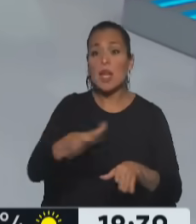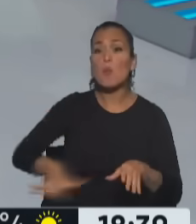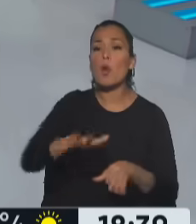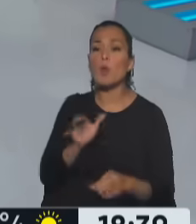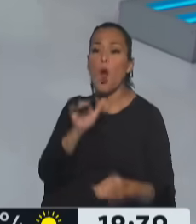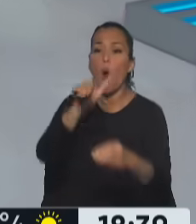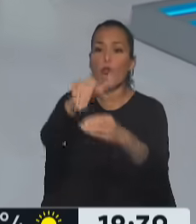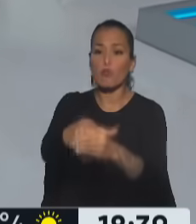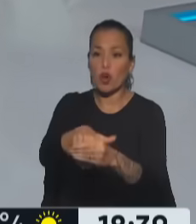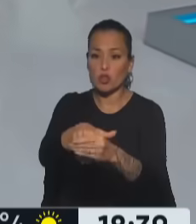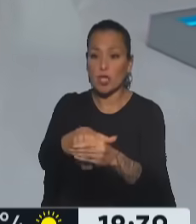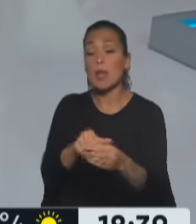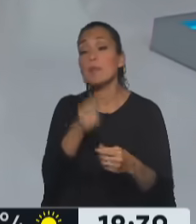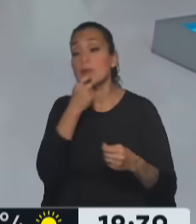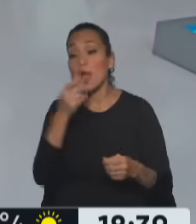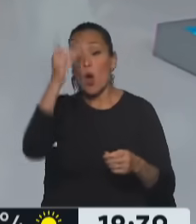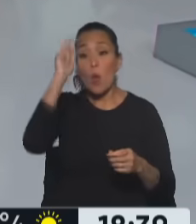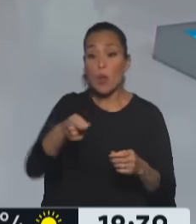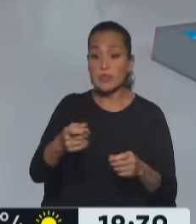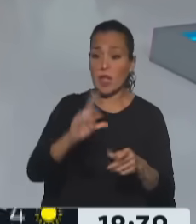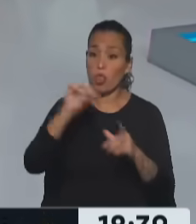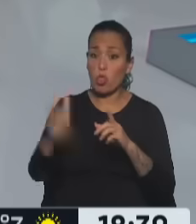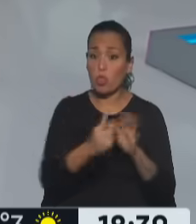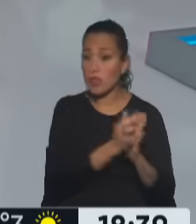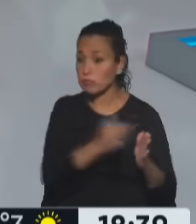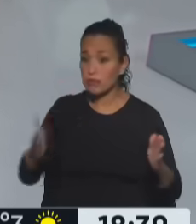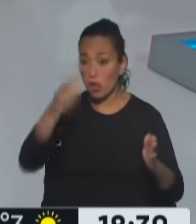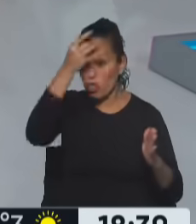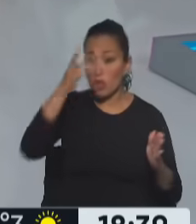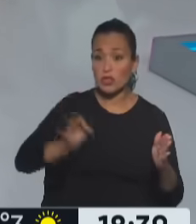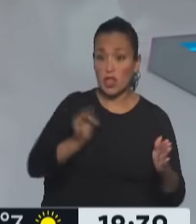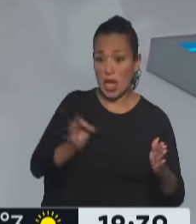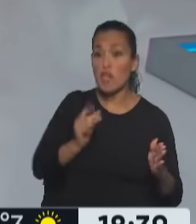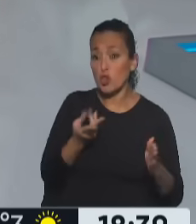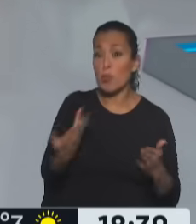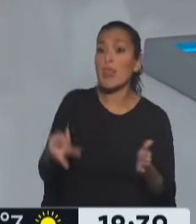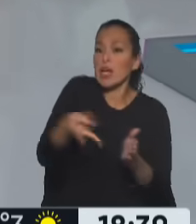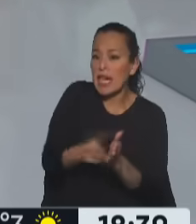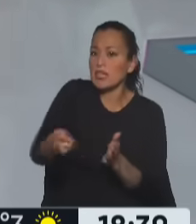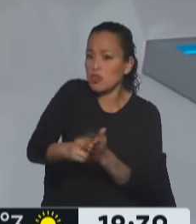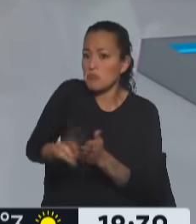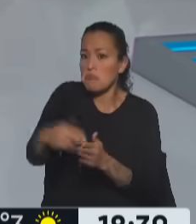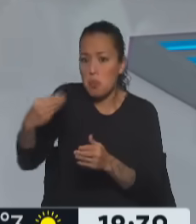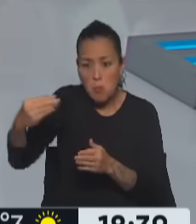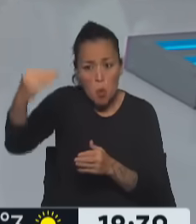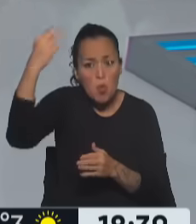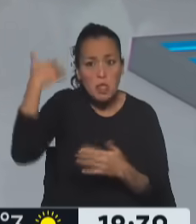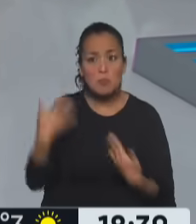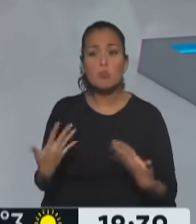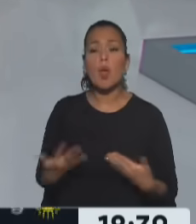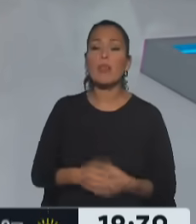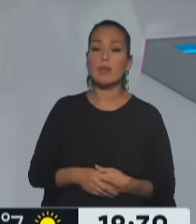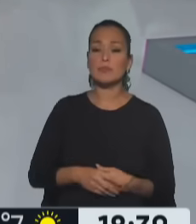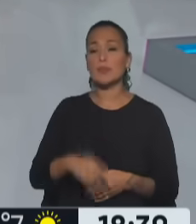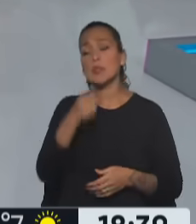Suprema Corte duran 12 años en sus cargos con una reelección consecutiva. Así es, y los jueces de apelaciones y de primera instancia